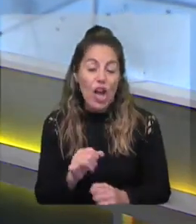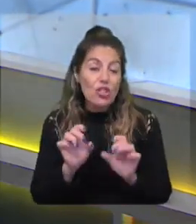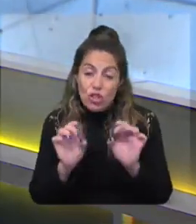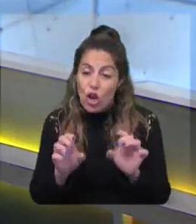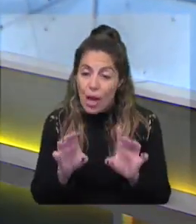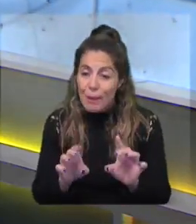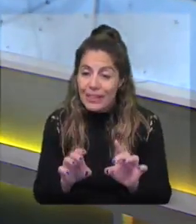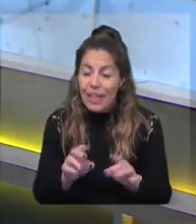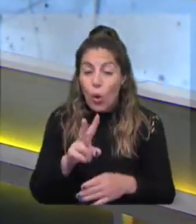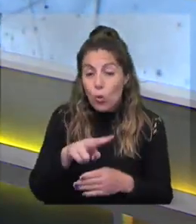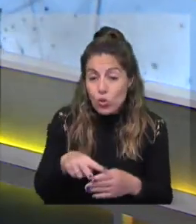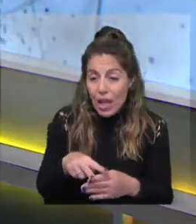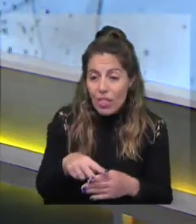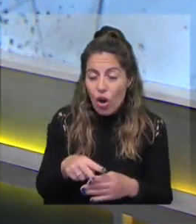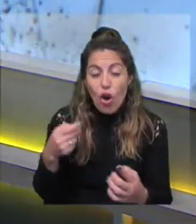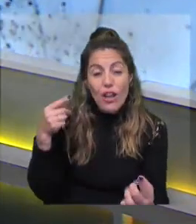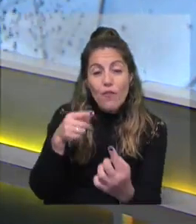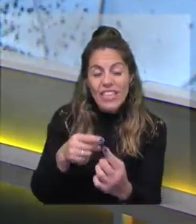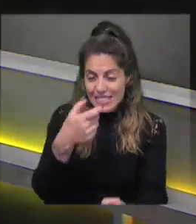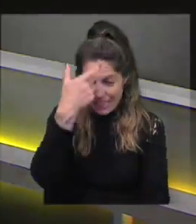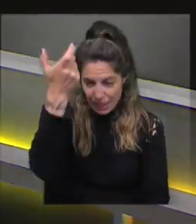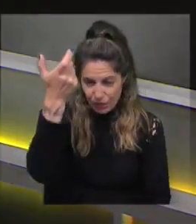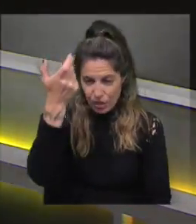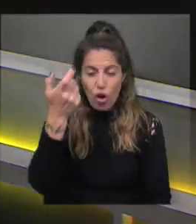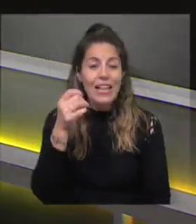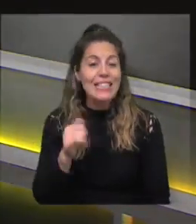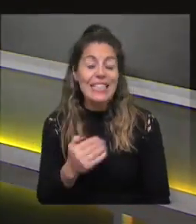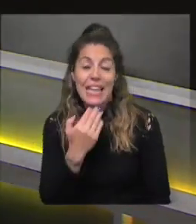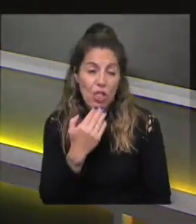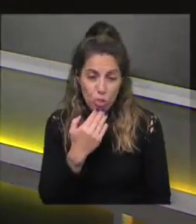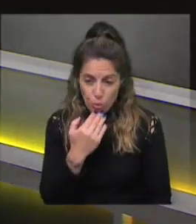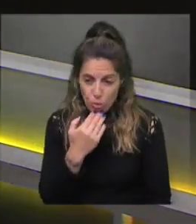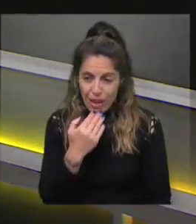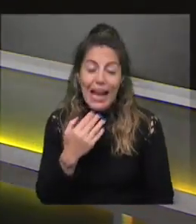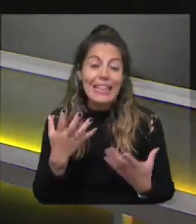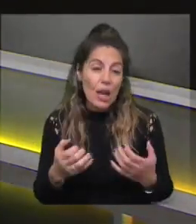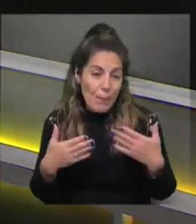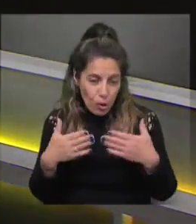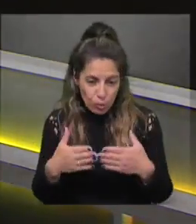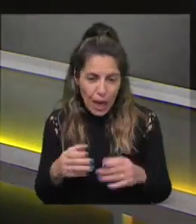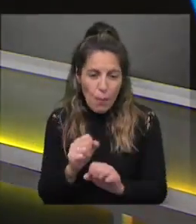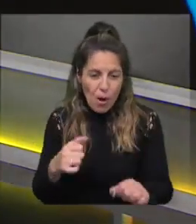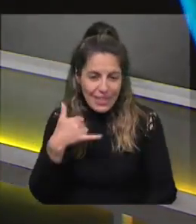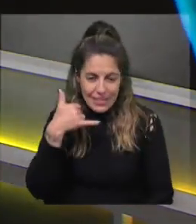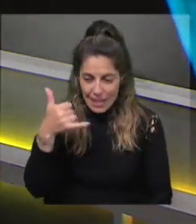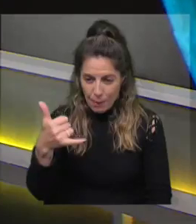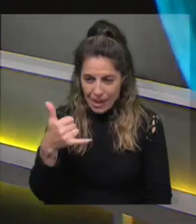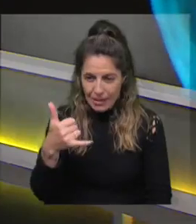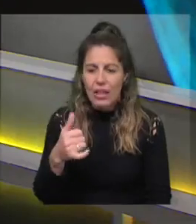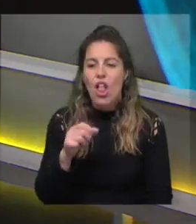solamente serán utilizados con fines científicos. Si tienen dudas, si tienen consultas, pueden llamar al